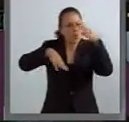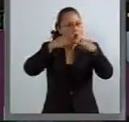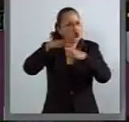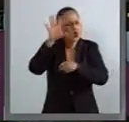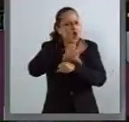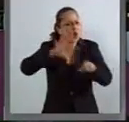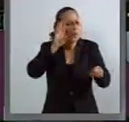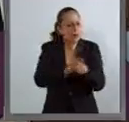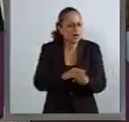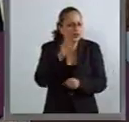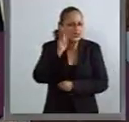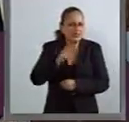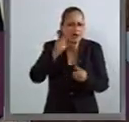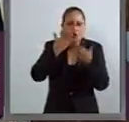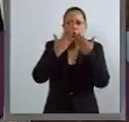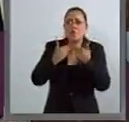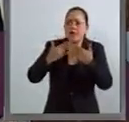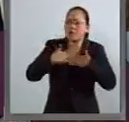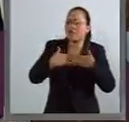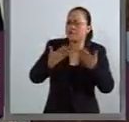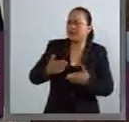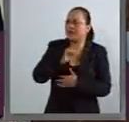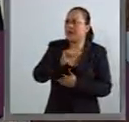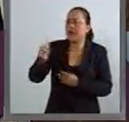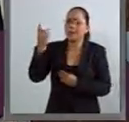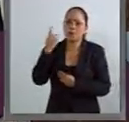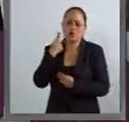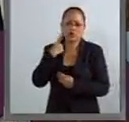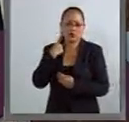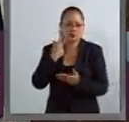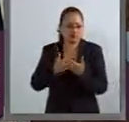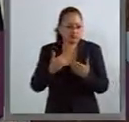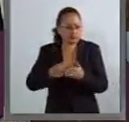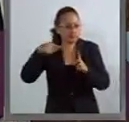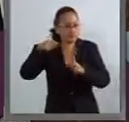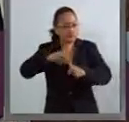Esta es una realidad a la que ustedes se enfrentan en un momento crucial.